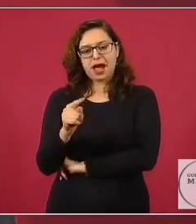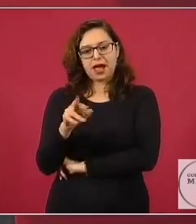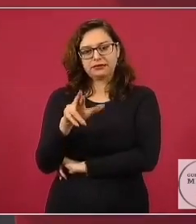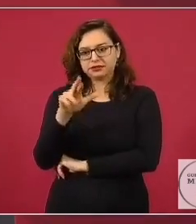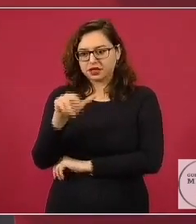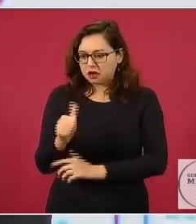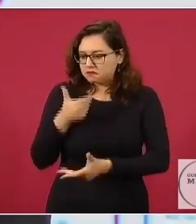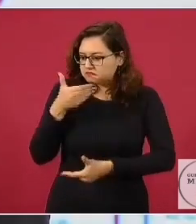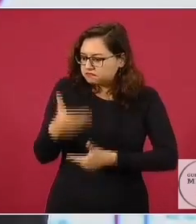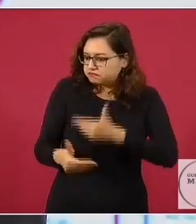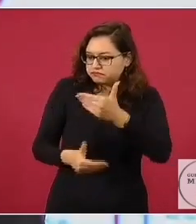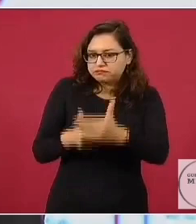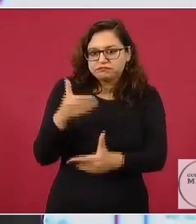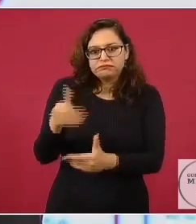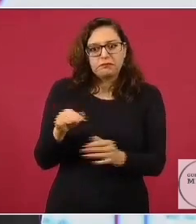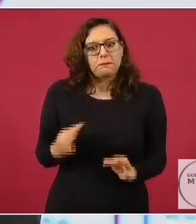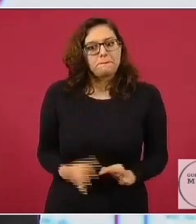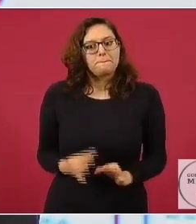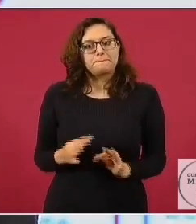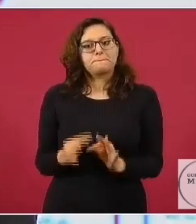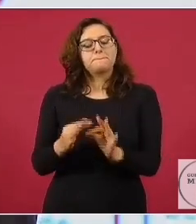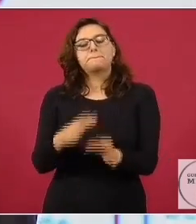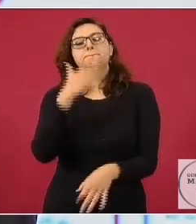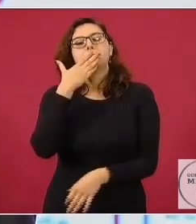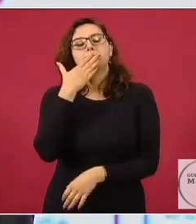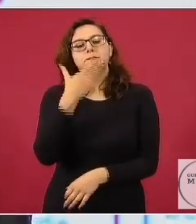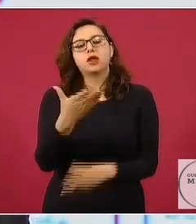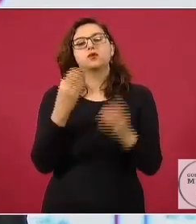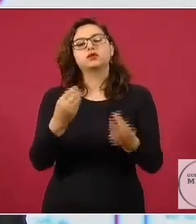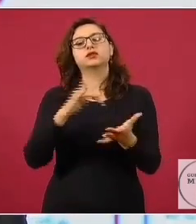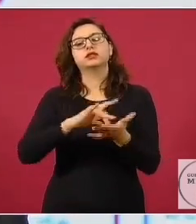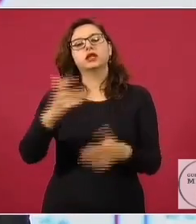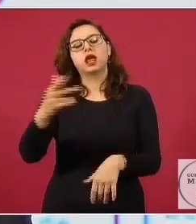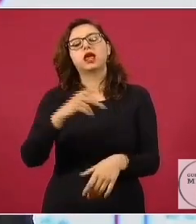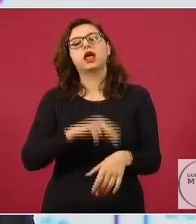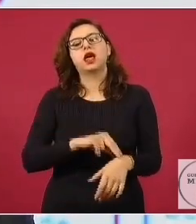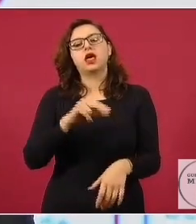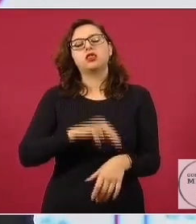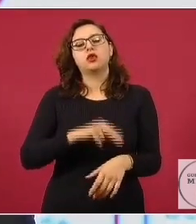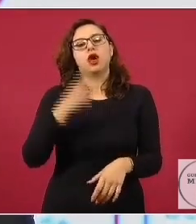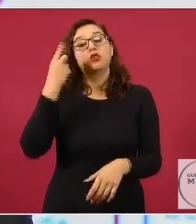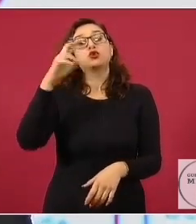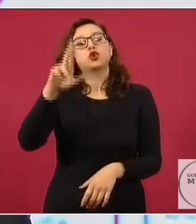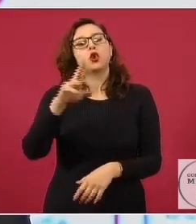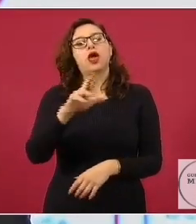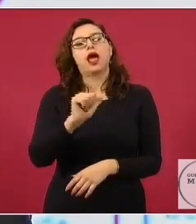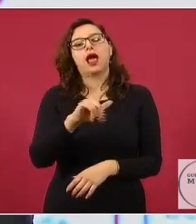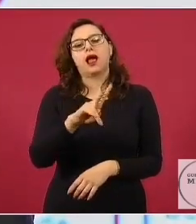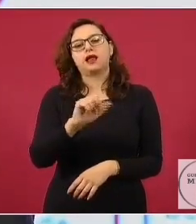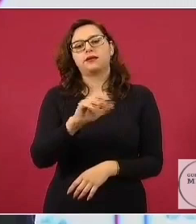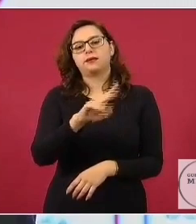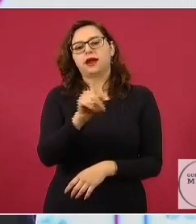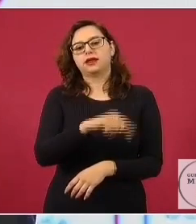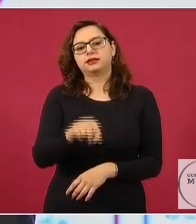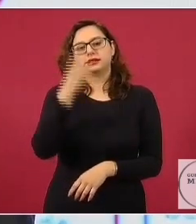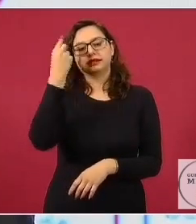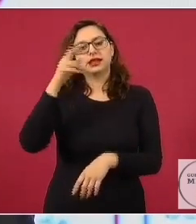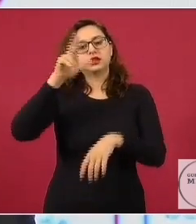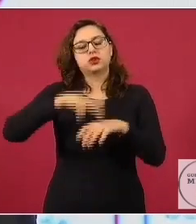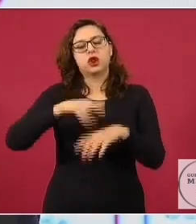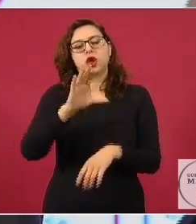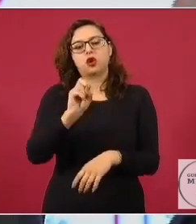curso y agradecemos a la doctora Marilena Álvarez Builla, directora general de CONACYT, el excelente trabajo que ha